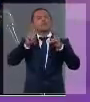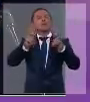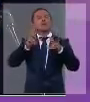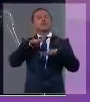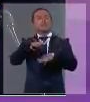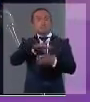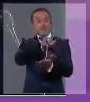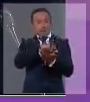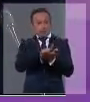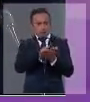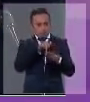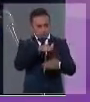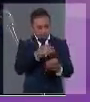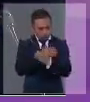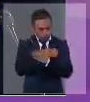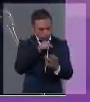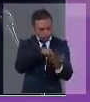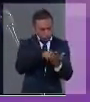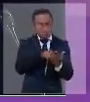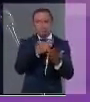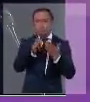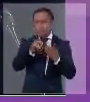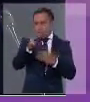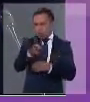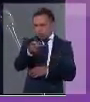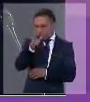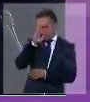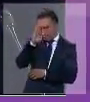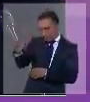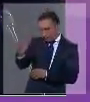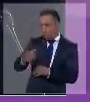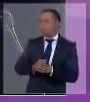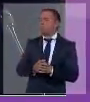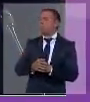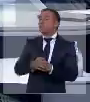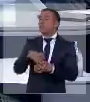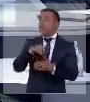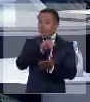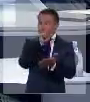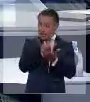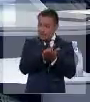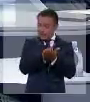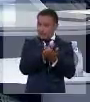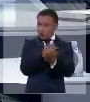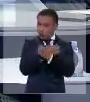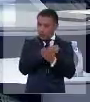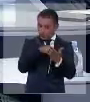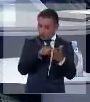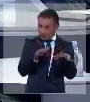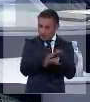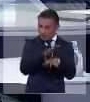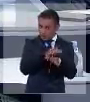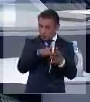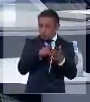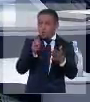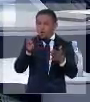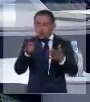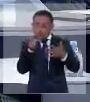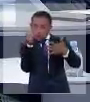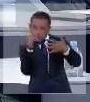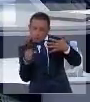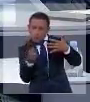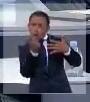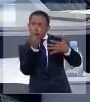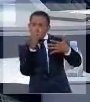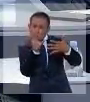la primera pregunta directa es, ¿qué aspectos de la reforma educativa va usted a cancelar? ¿La va a cancelar toda o la va a